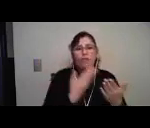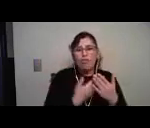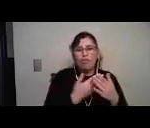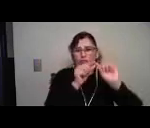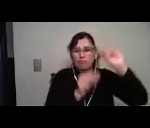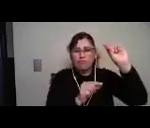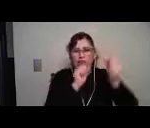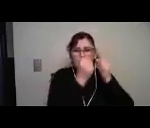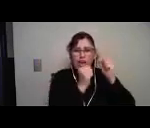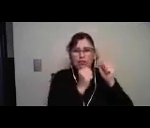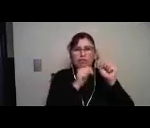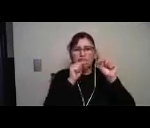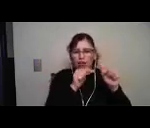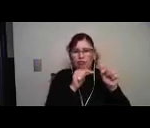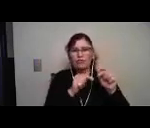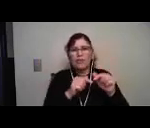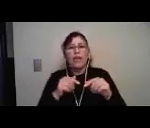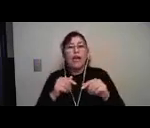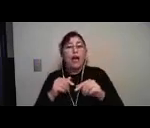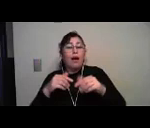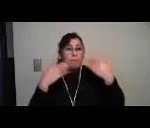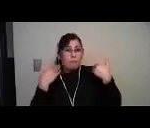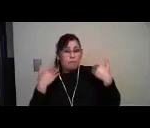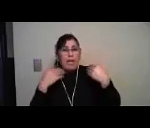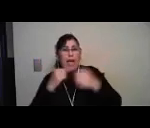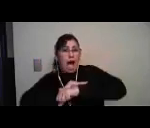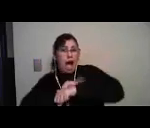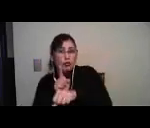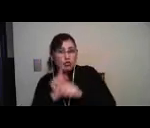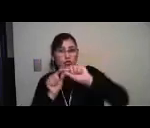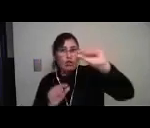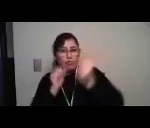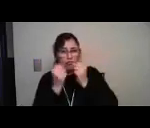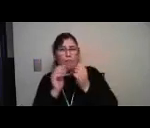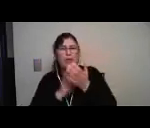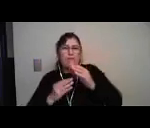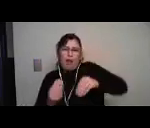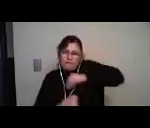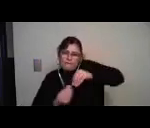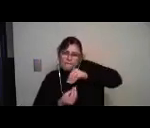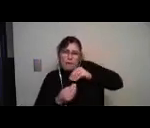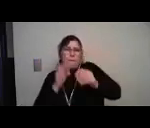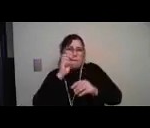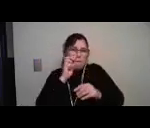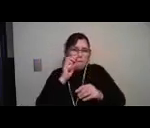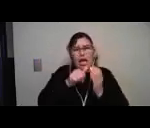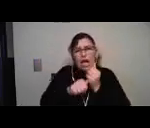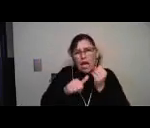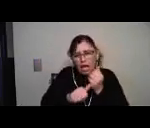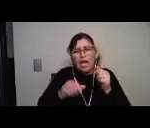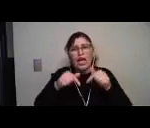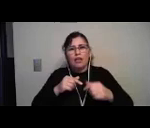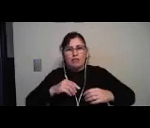afecta básicamente al nervio autónomo, con funciones digestivas, vesicales, ya cardiorrespiratorias,